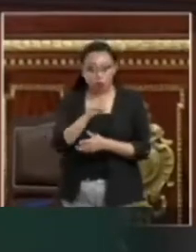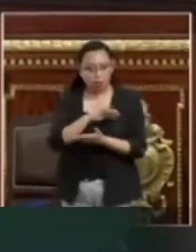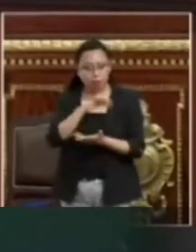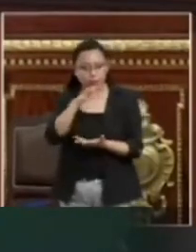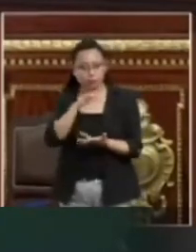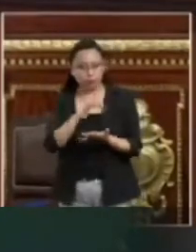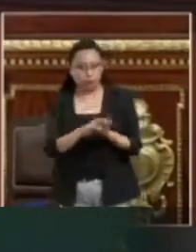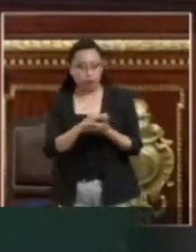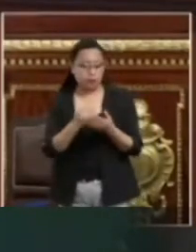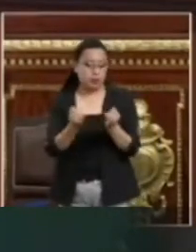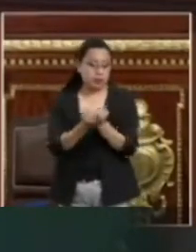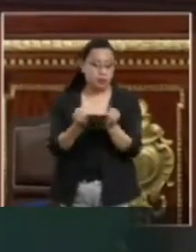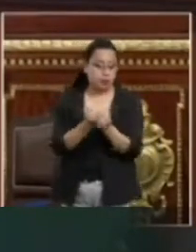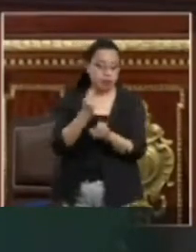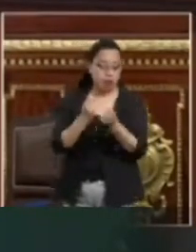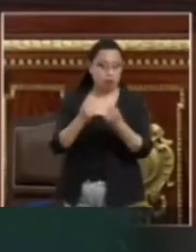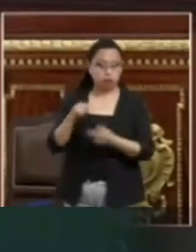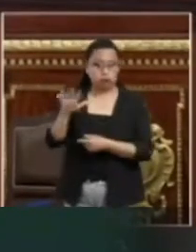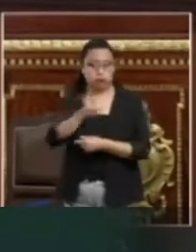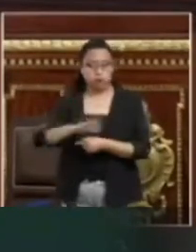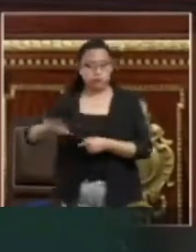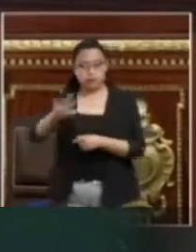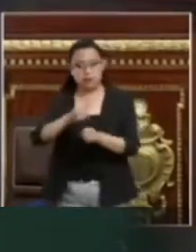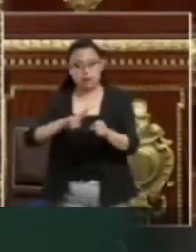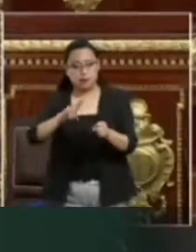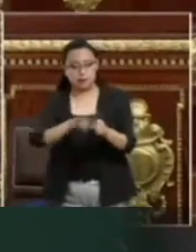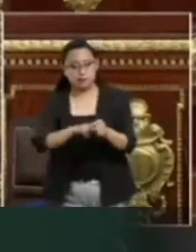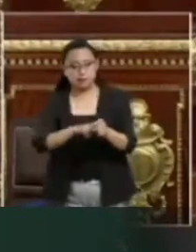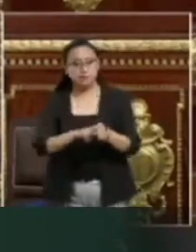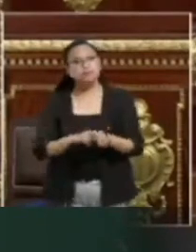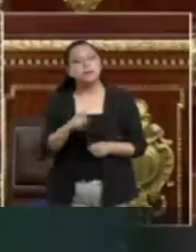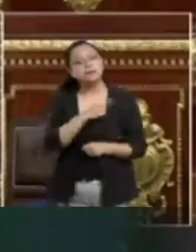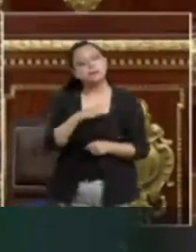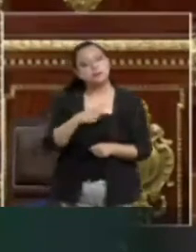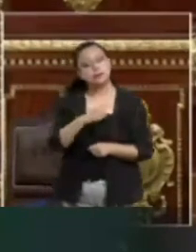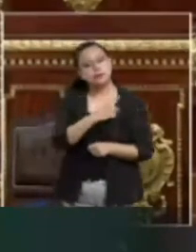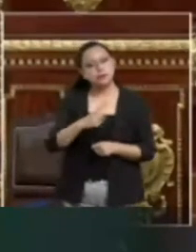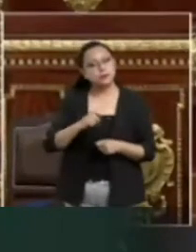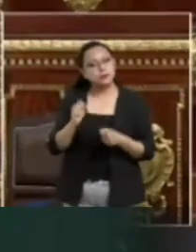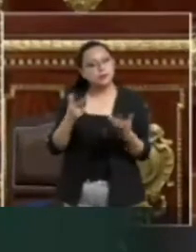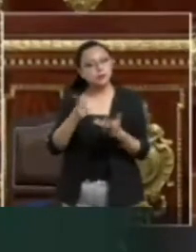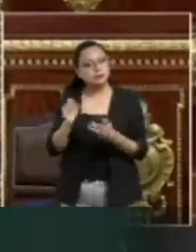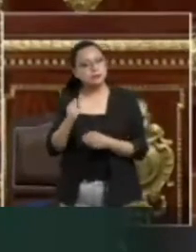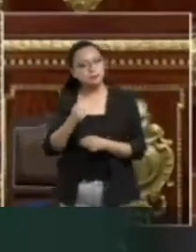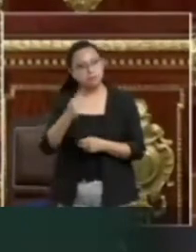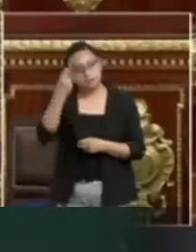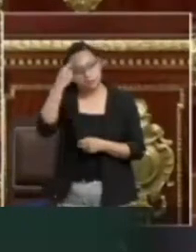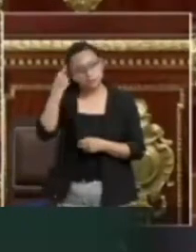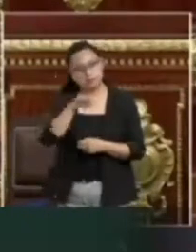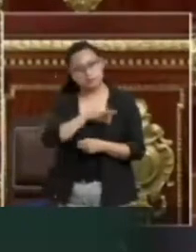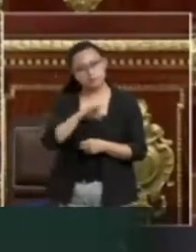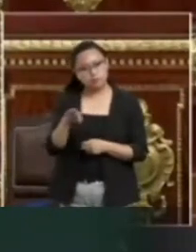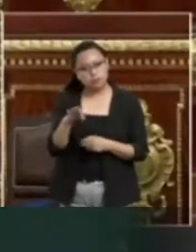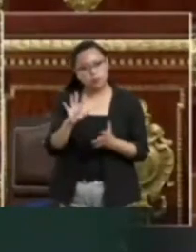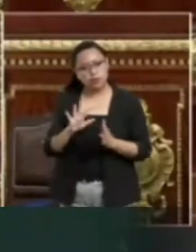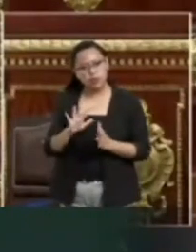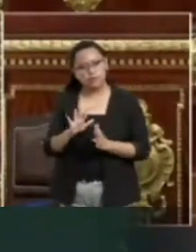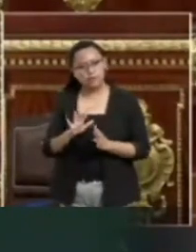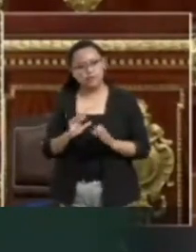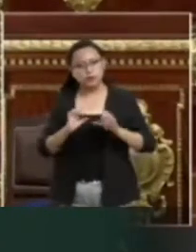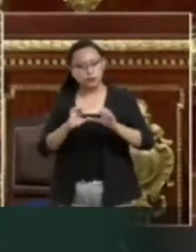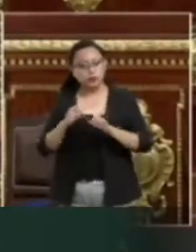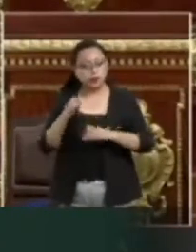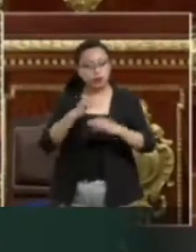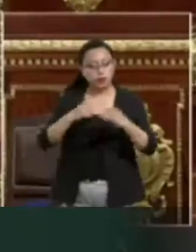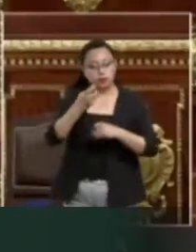de la capital. Señaló que la ciudad necesita urgentemente invertir más en sistemas de captación de agua, a efecto de contribuir a